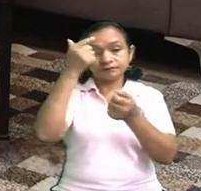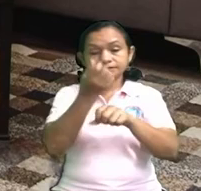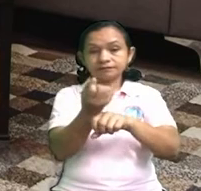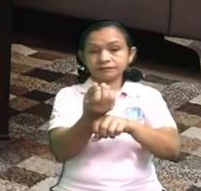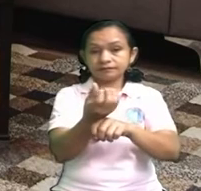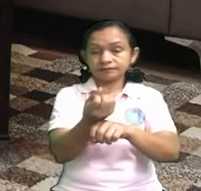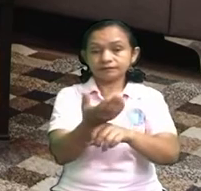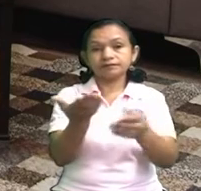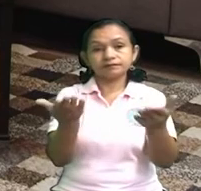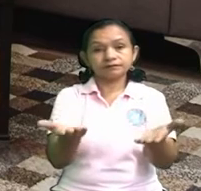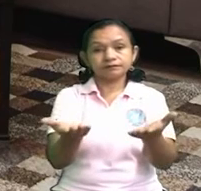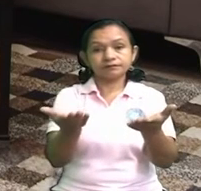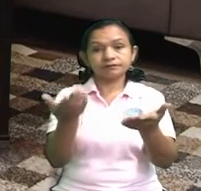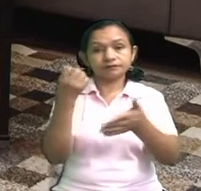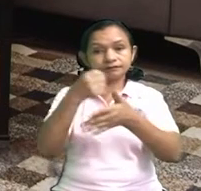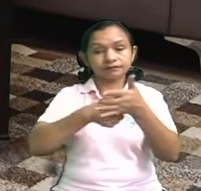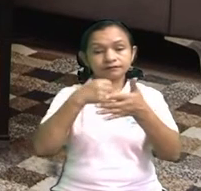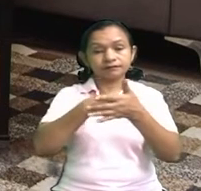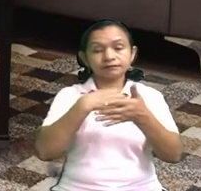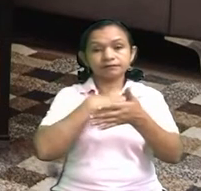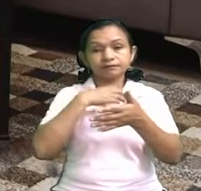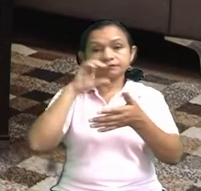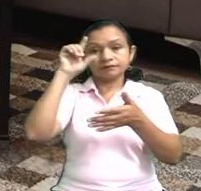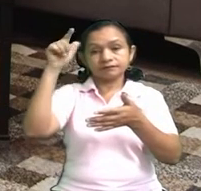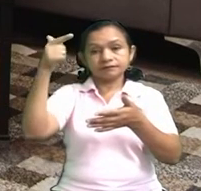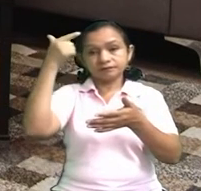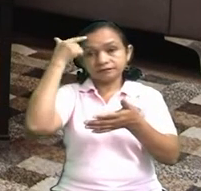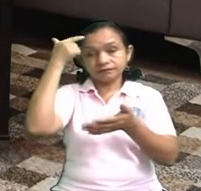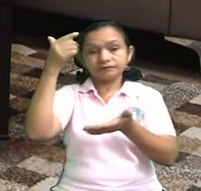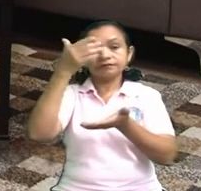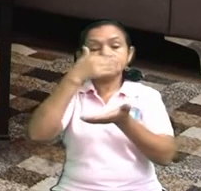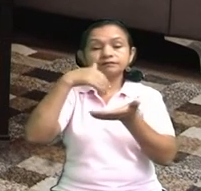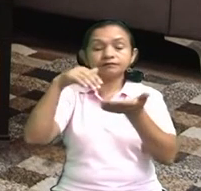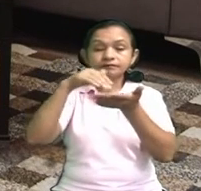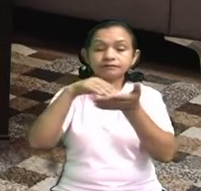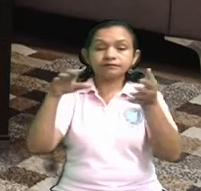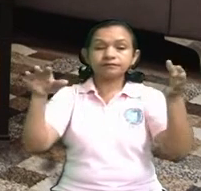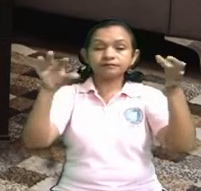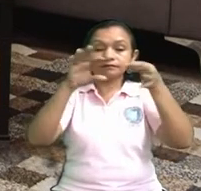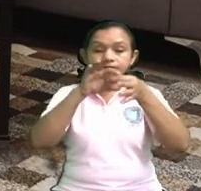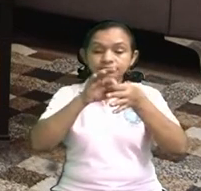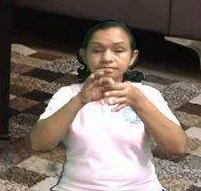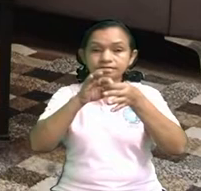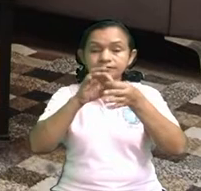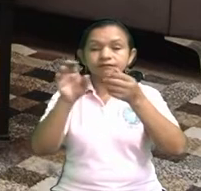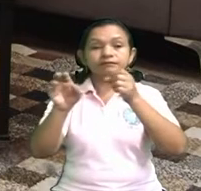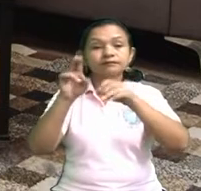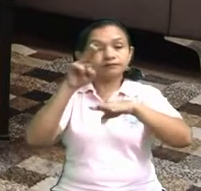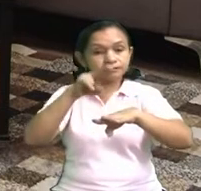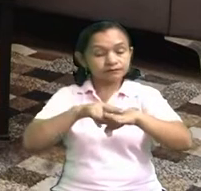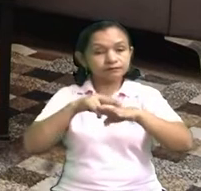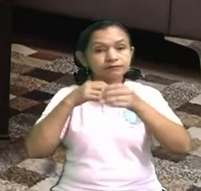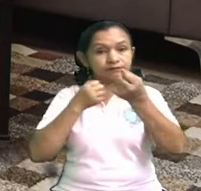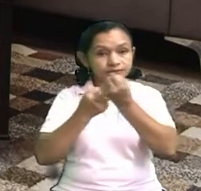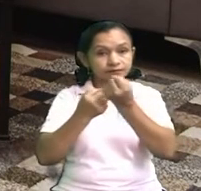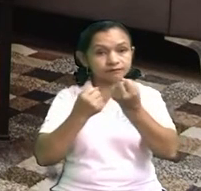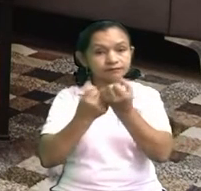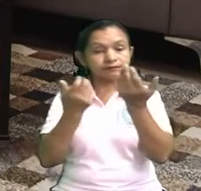locales y el esfuerzo de nuestro gobierno de Unidad y Reconciliación Nacional,